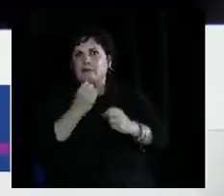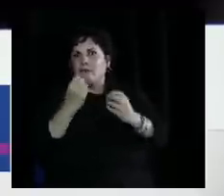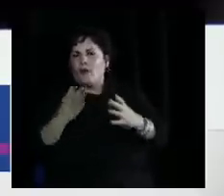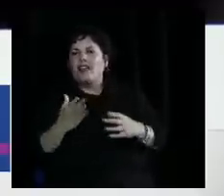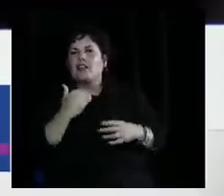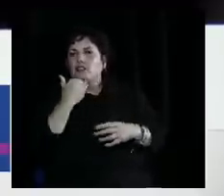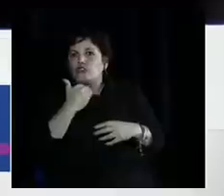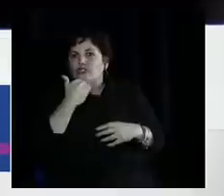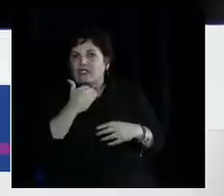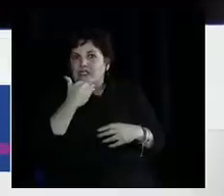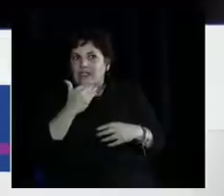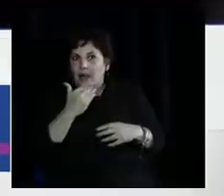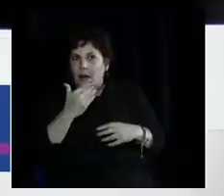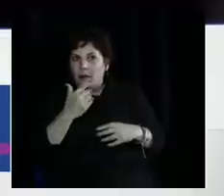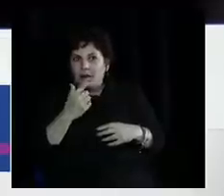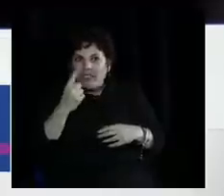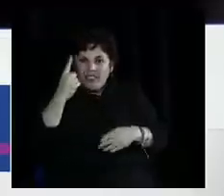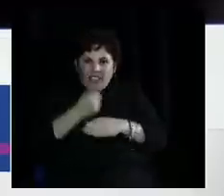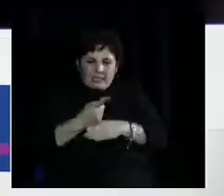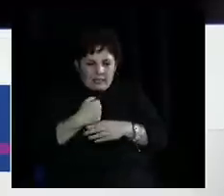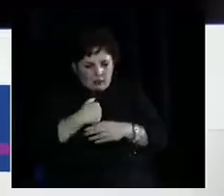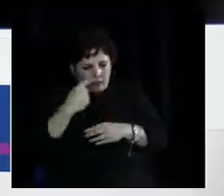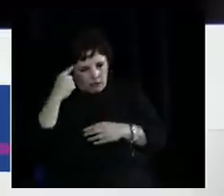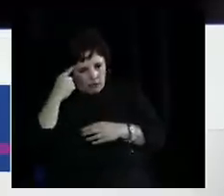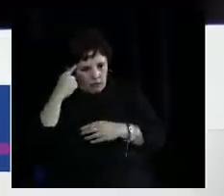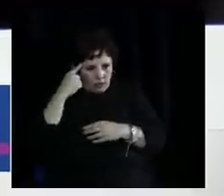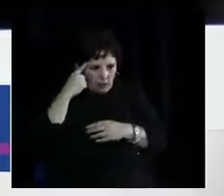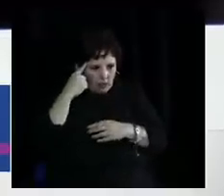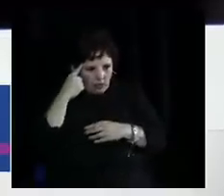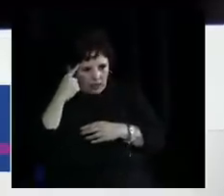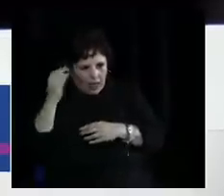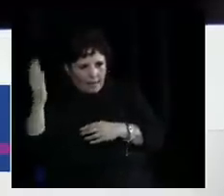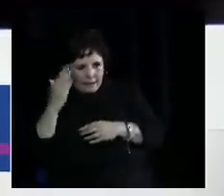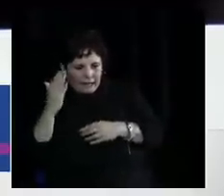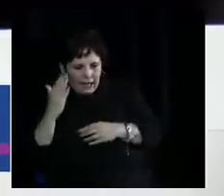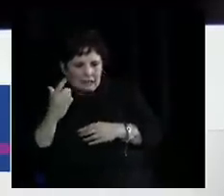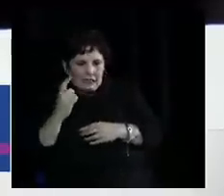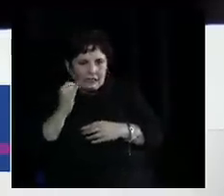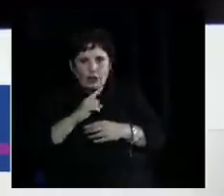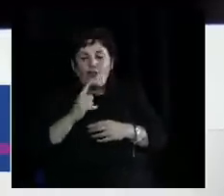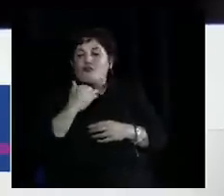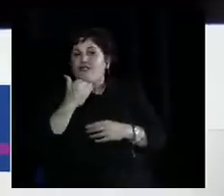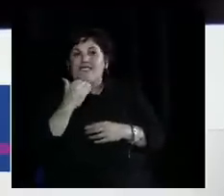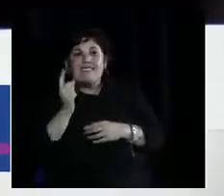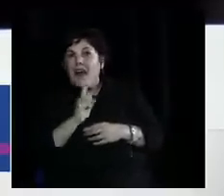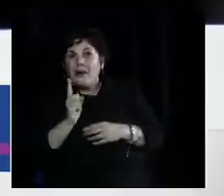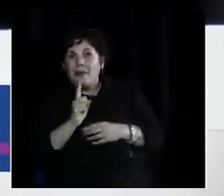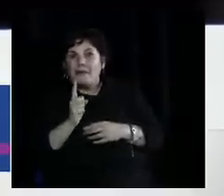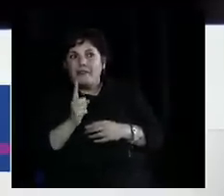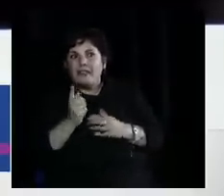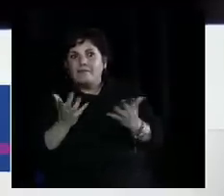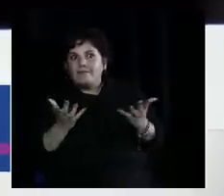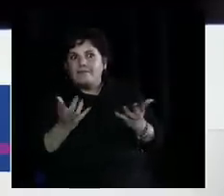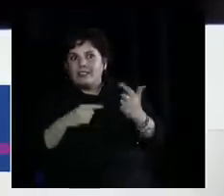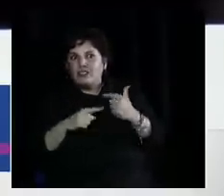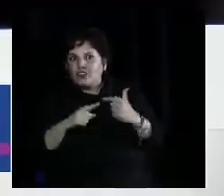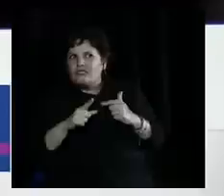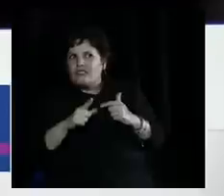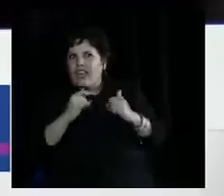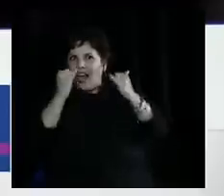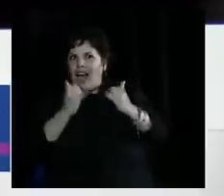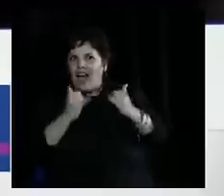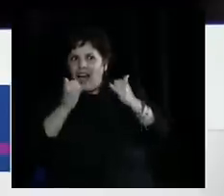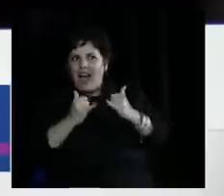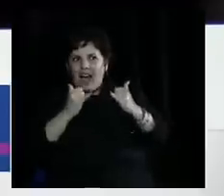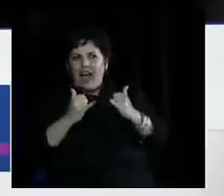se sabe hasta qué punto esa decisión tiene que ver con una amenaza o no, y hay algunos casos de ese tipo